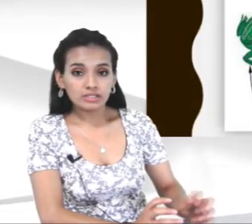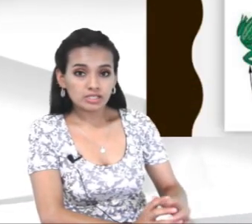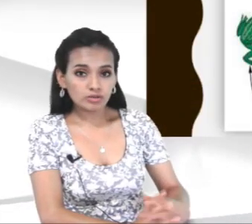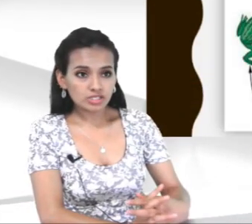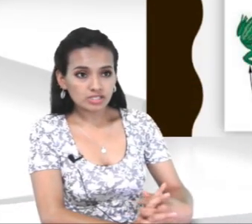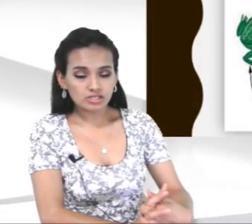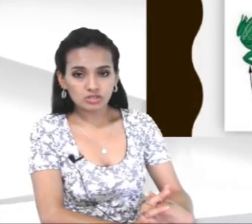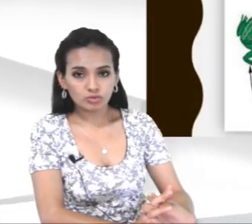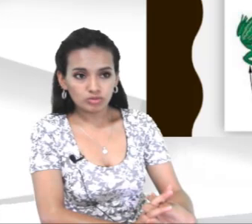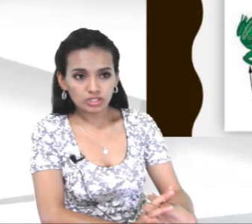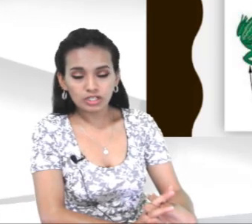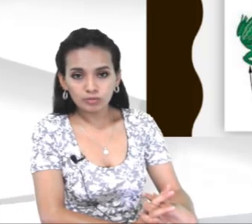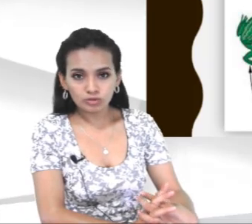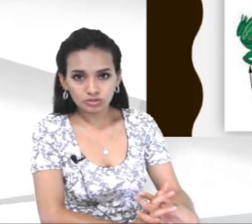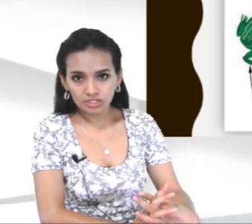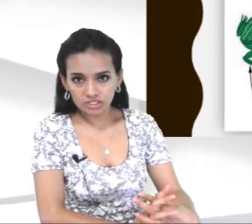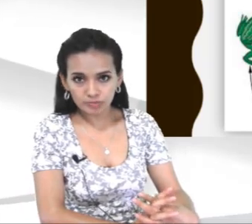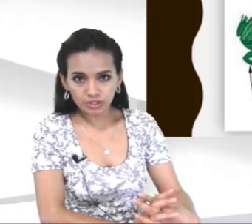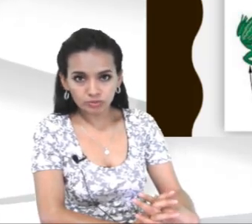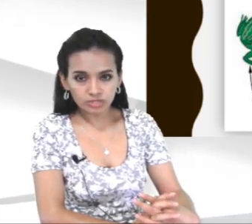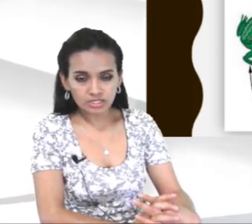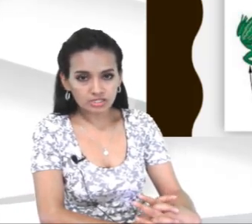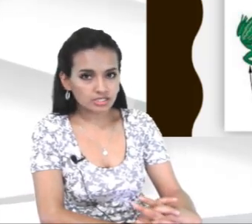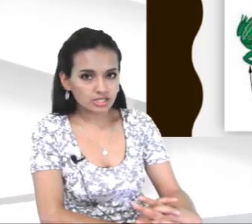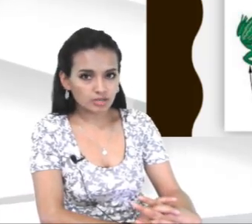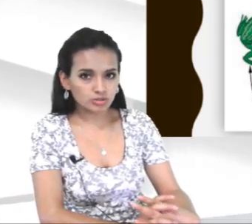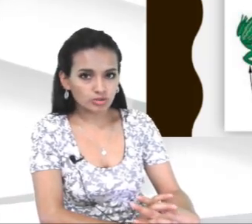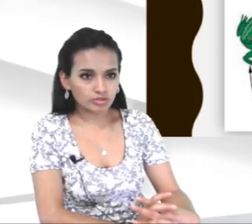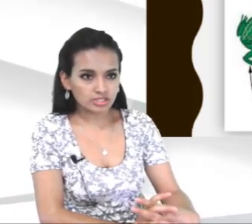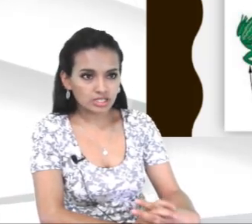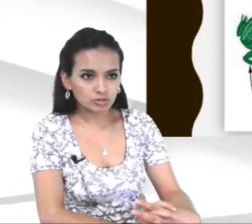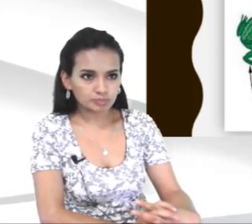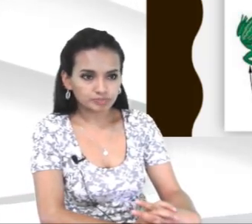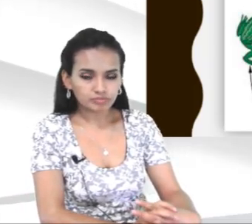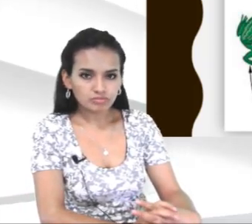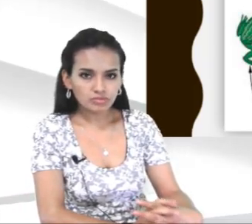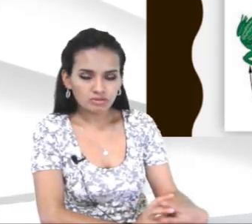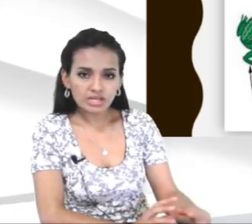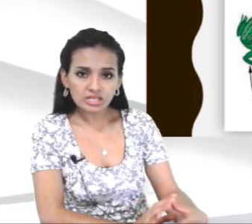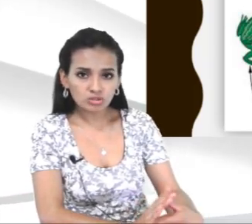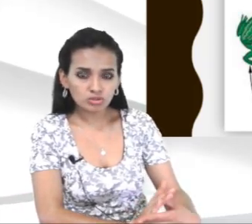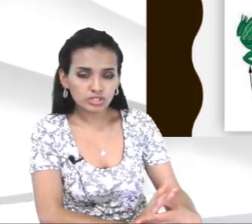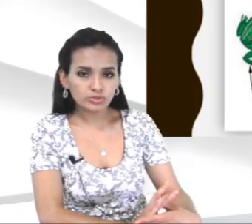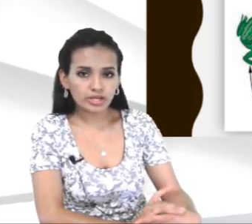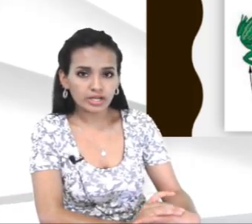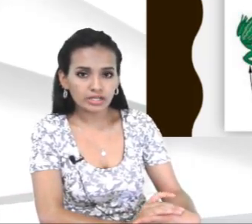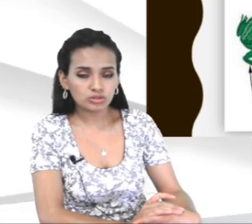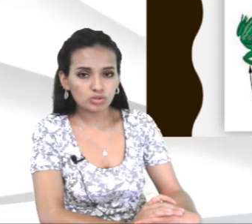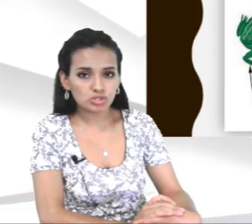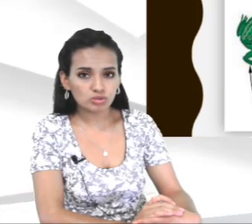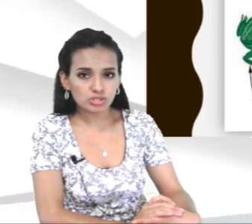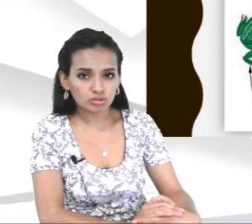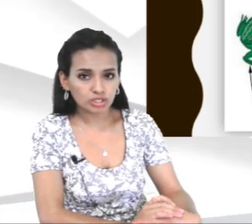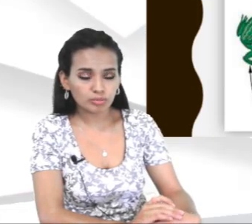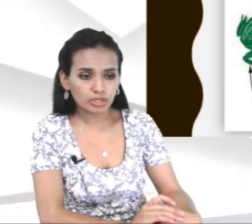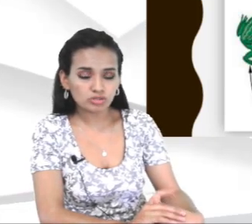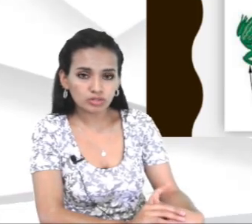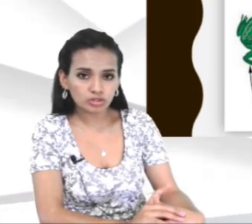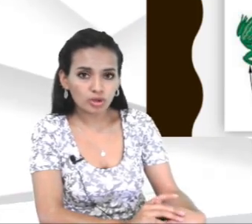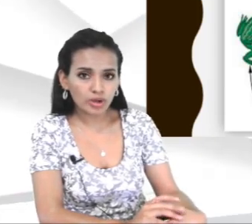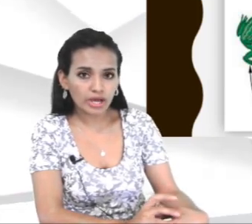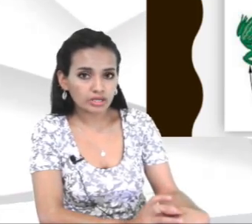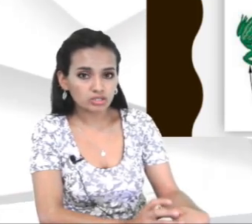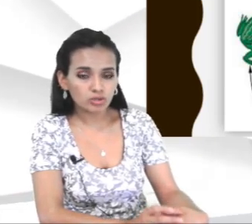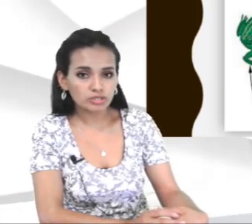e iniciar nuestra sesión tenemos tres preguntas que estaremos contestando esto nos ayudará a introducir nuestro tema y